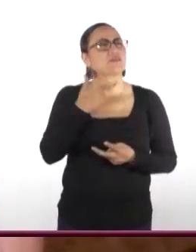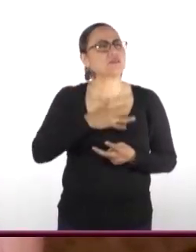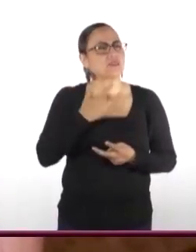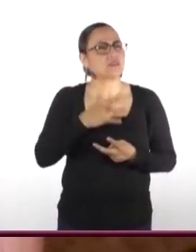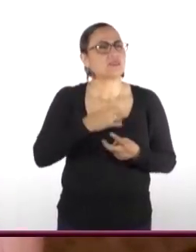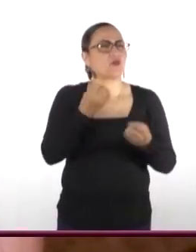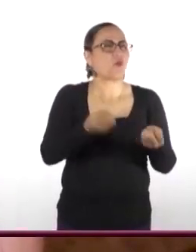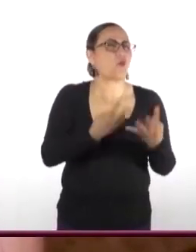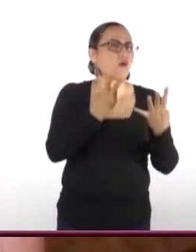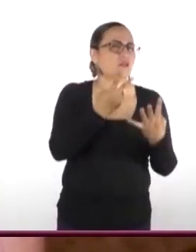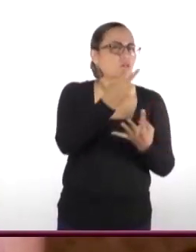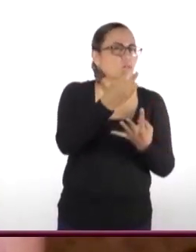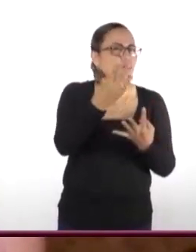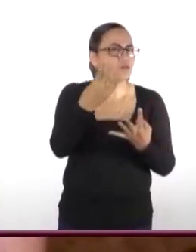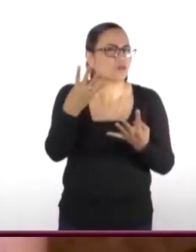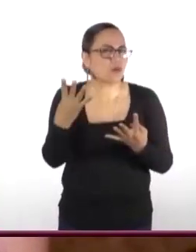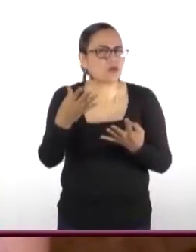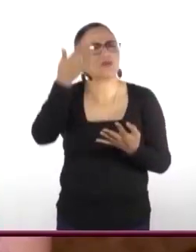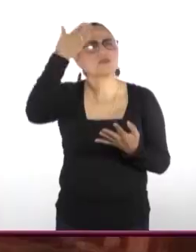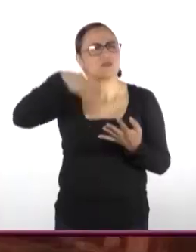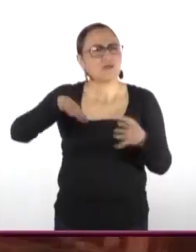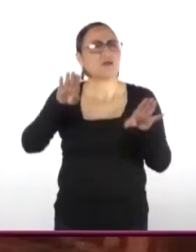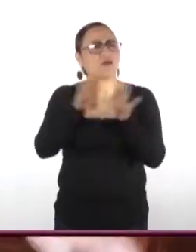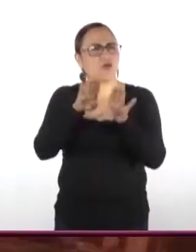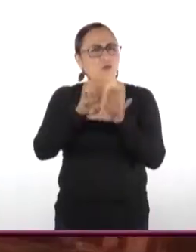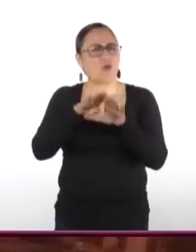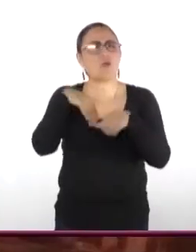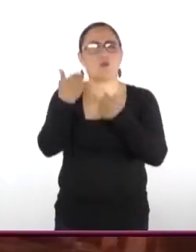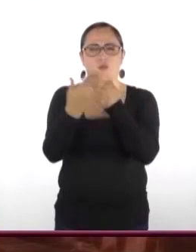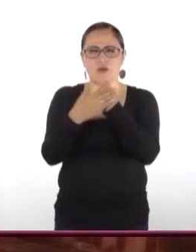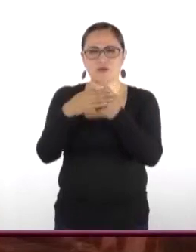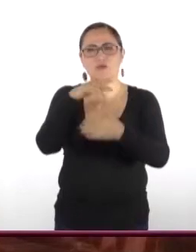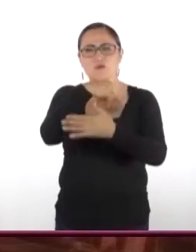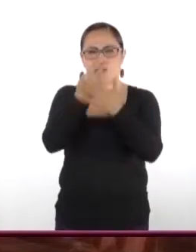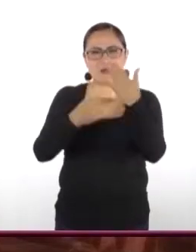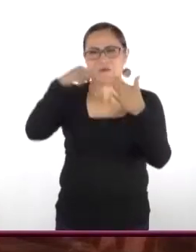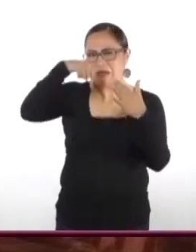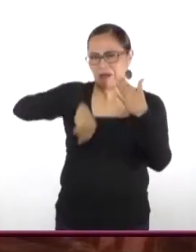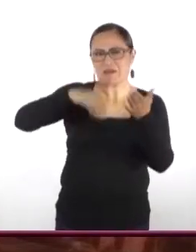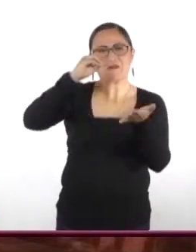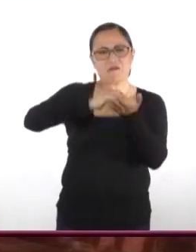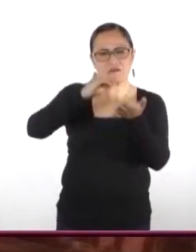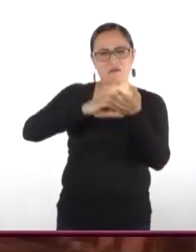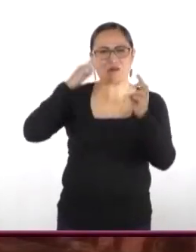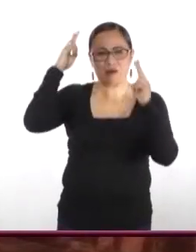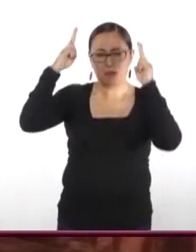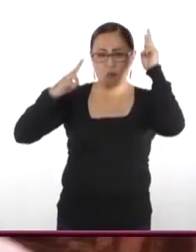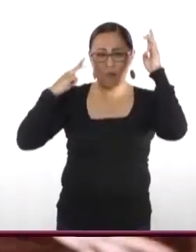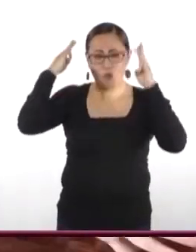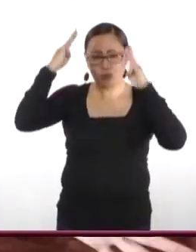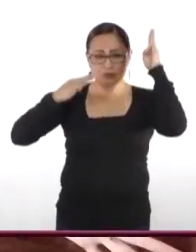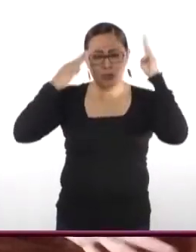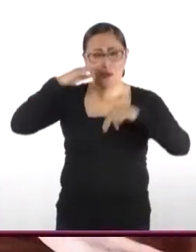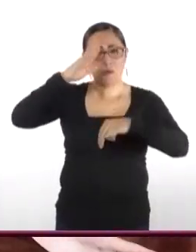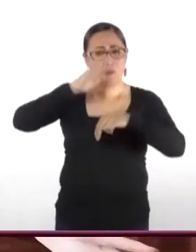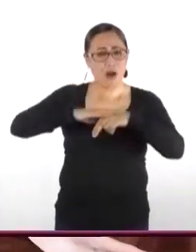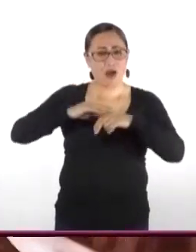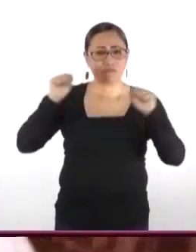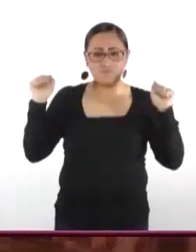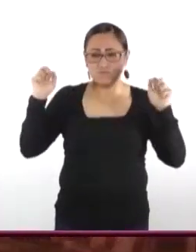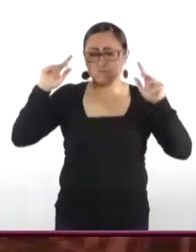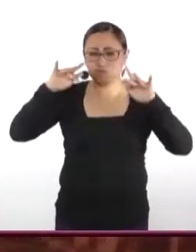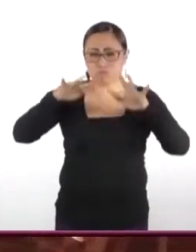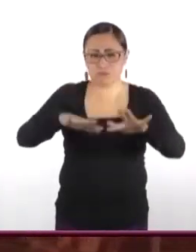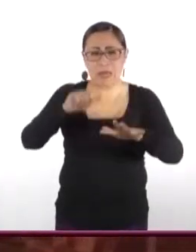ustedes perciben y explíquenos cómo lo saben. Y en nuestro siguiente programa seguiremos aquí, en el museo más visitado de